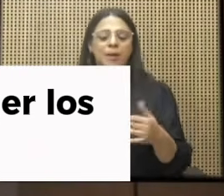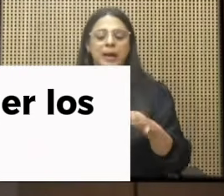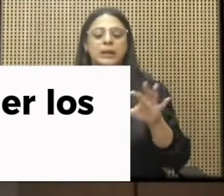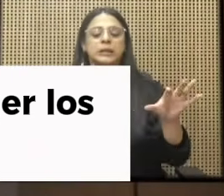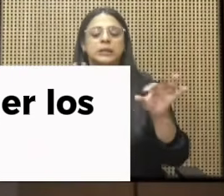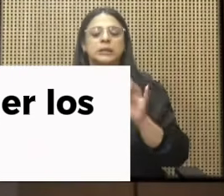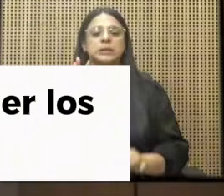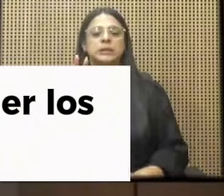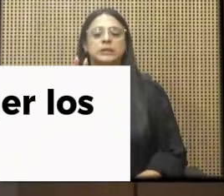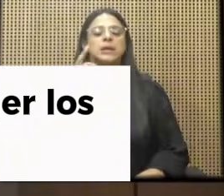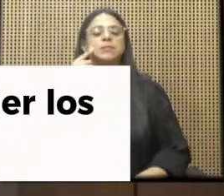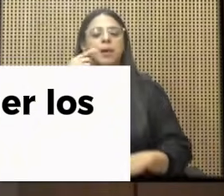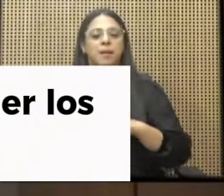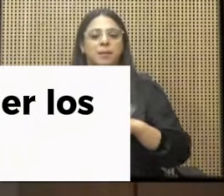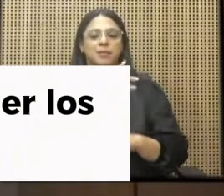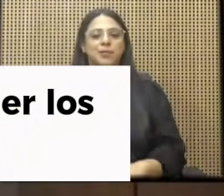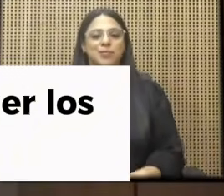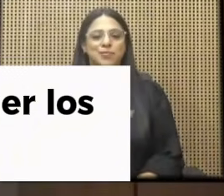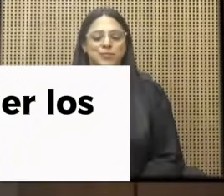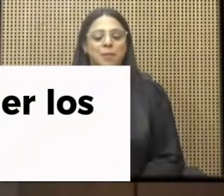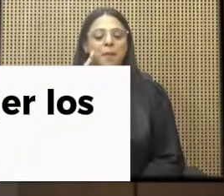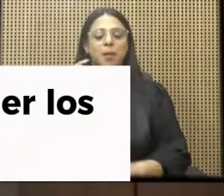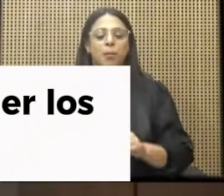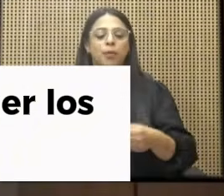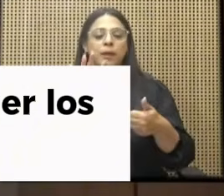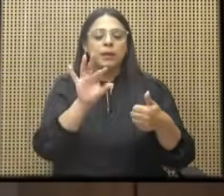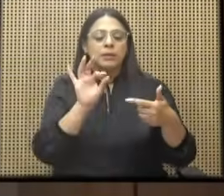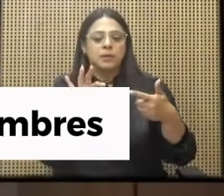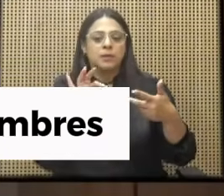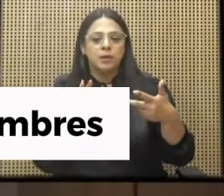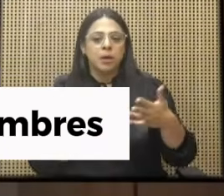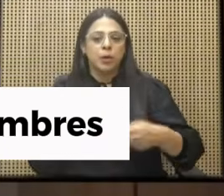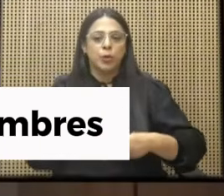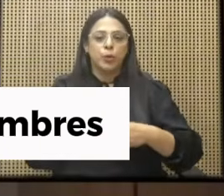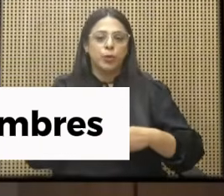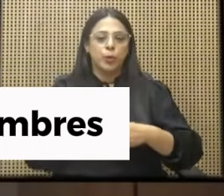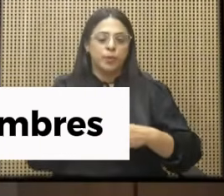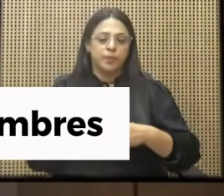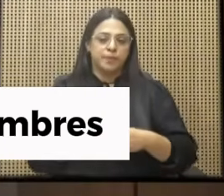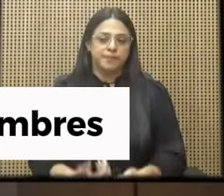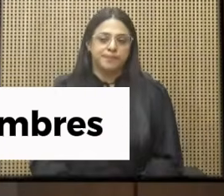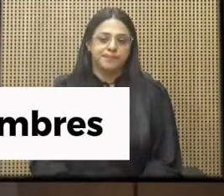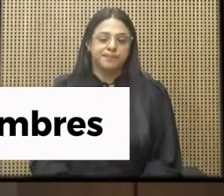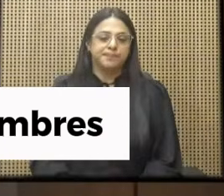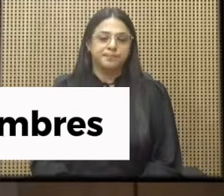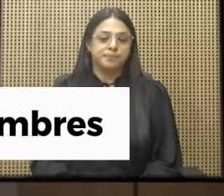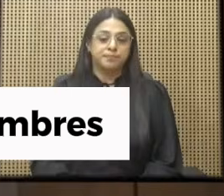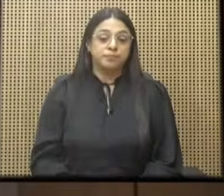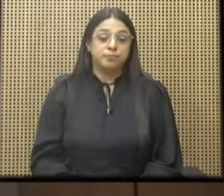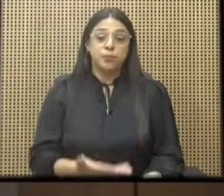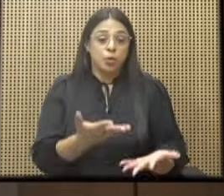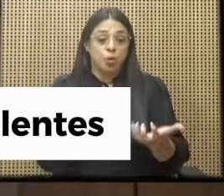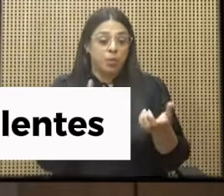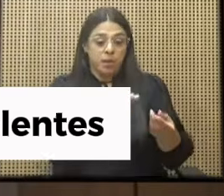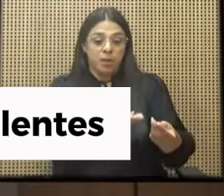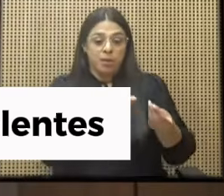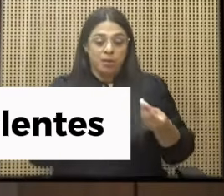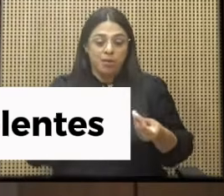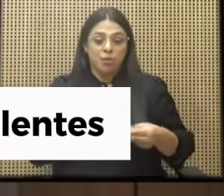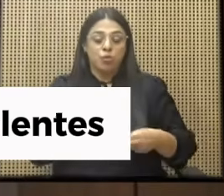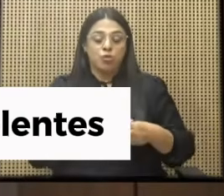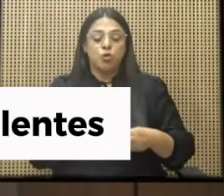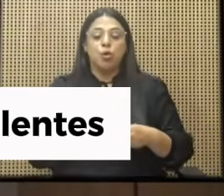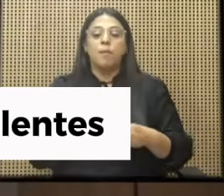para mandarnos a nosotros para escoger los nombres restantes. Y no nos quiere mandar los nombres, dice, hasta